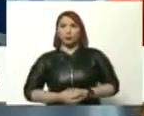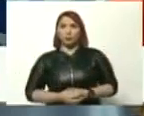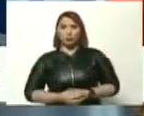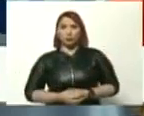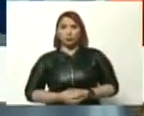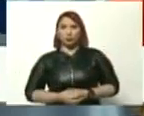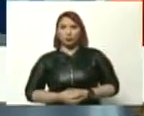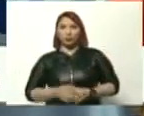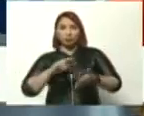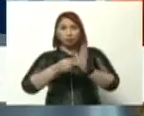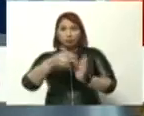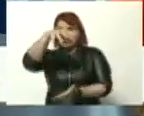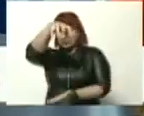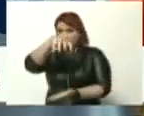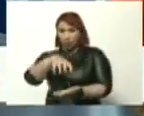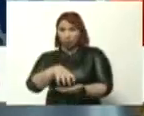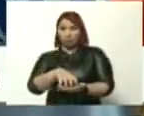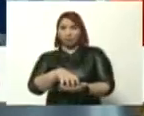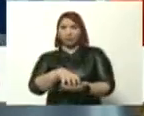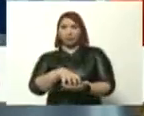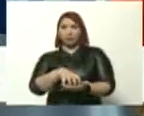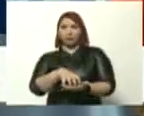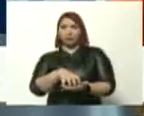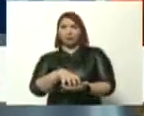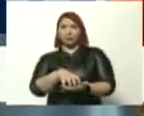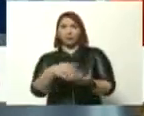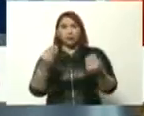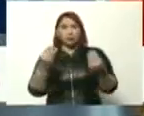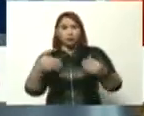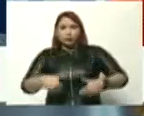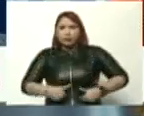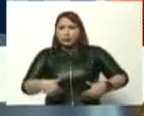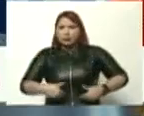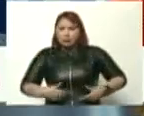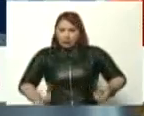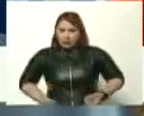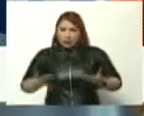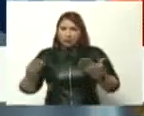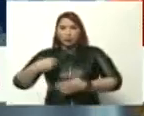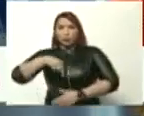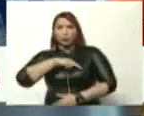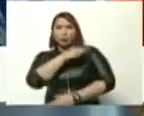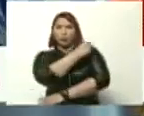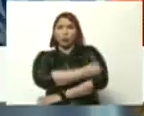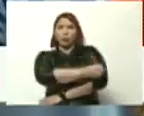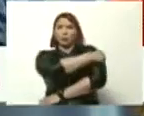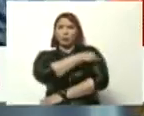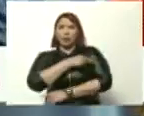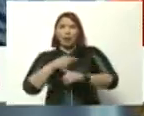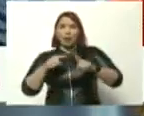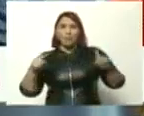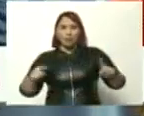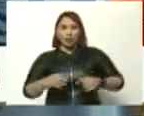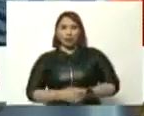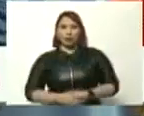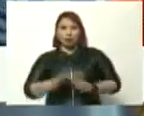que el Estado con tanto sacrificio otorga a nuestros hospitales para